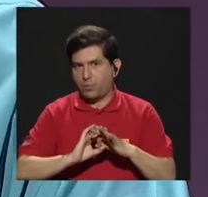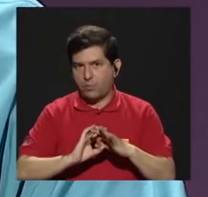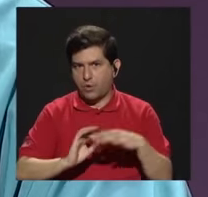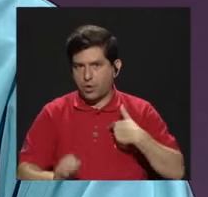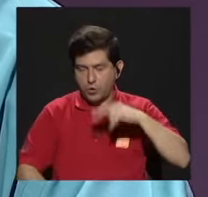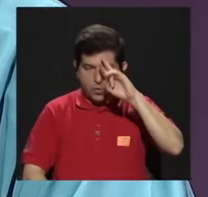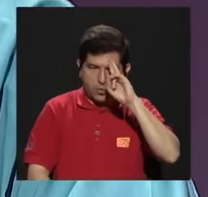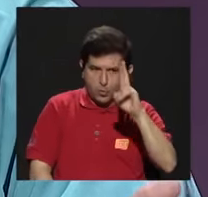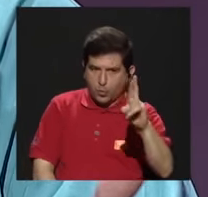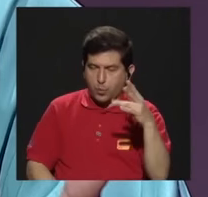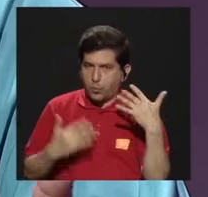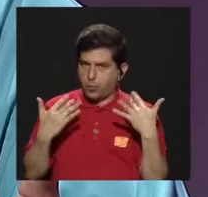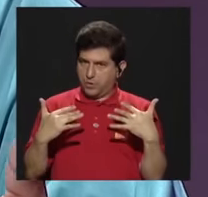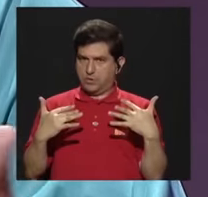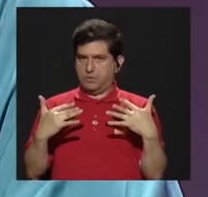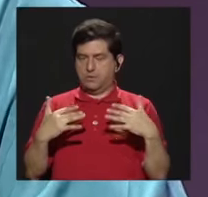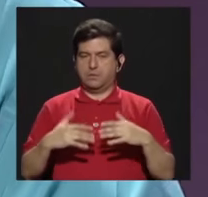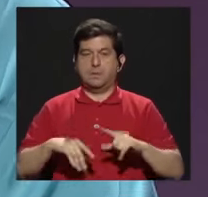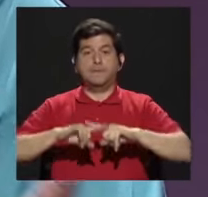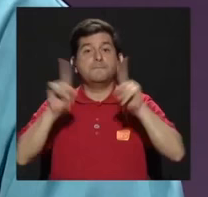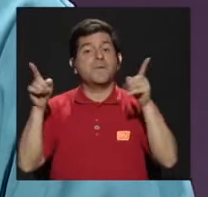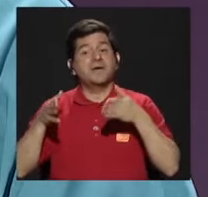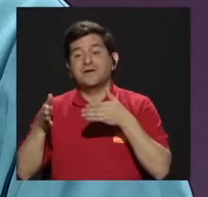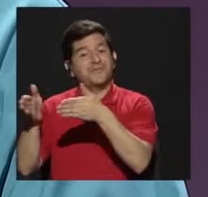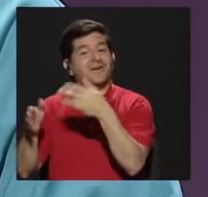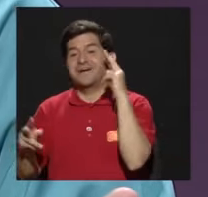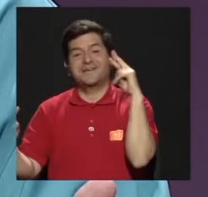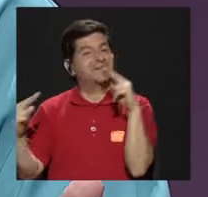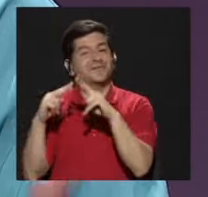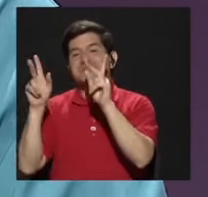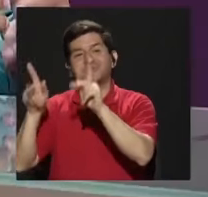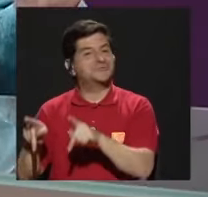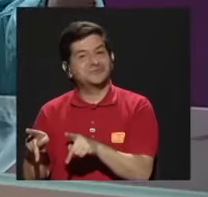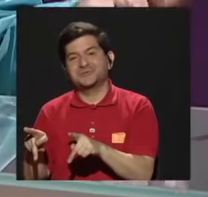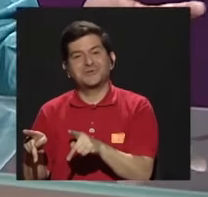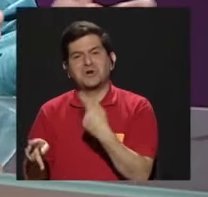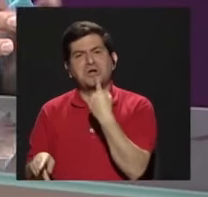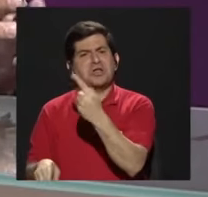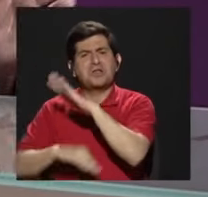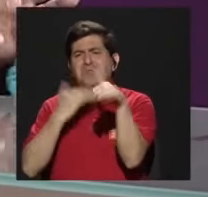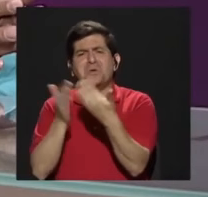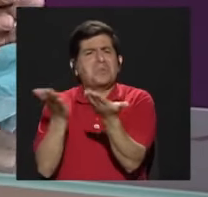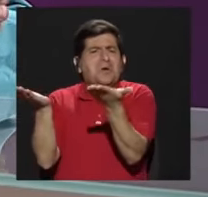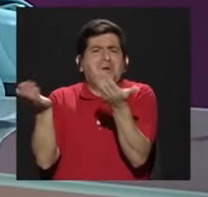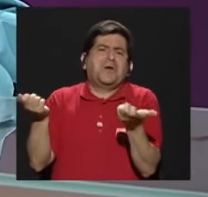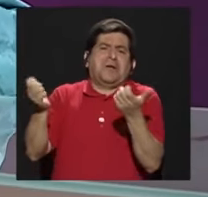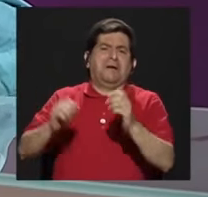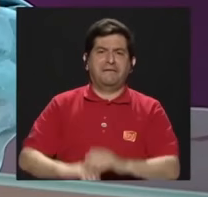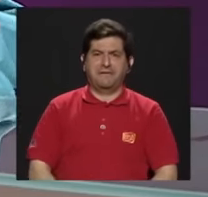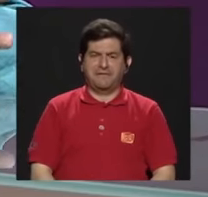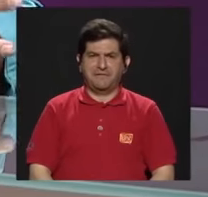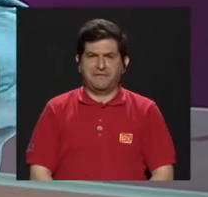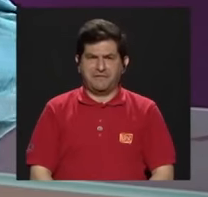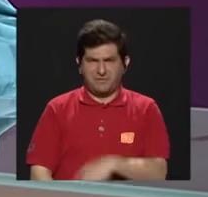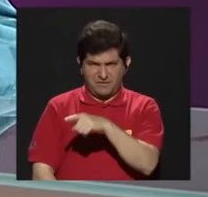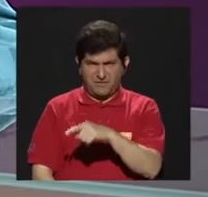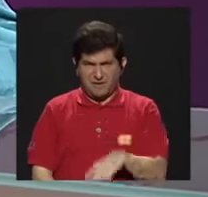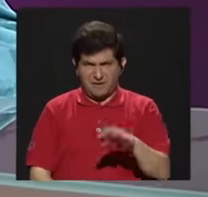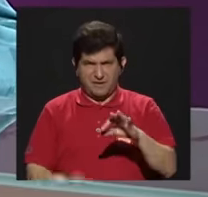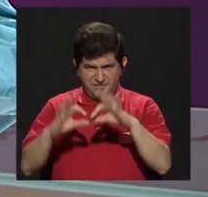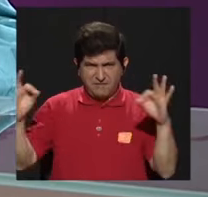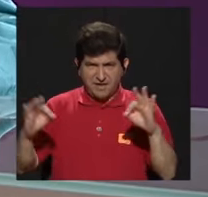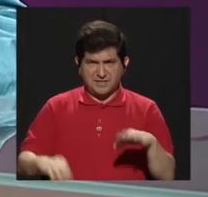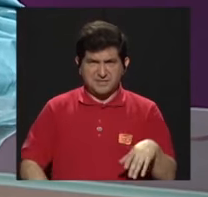que respetarla. Pero en la calle no las conozco y les digo todo eso. Entonces nosotros decimos, ¿y son agradables sus